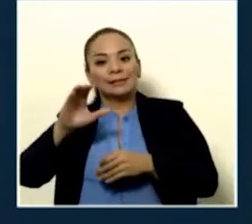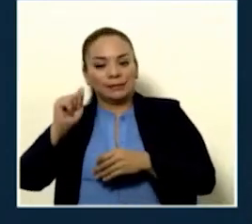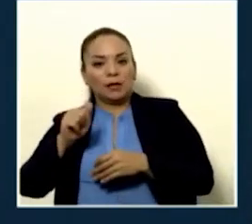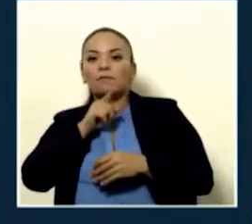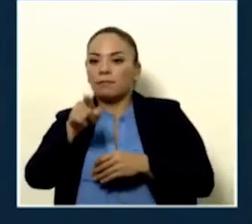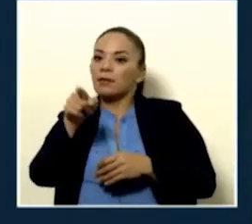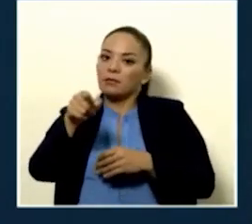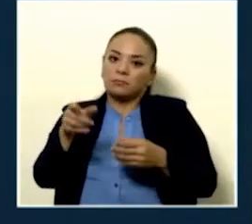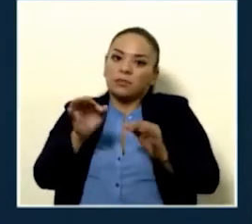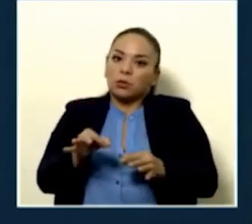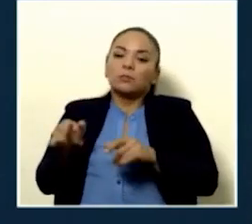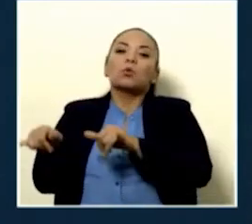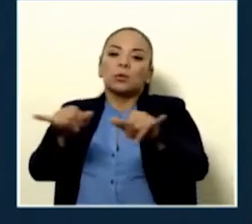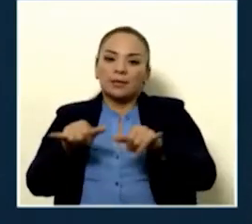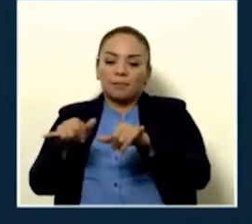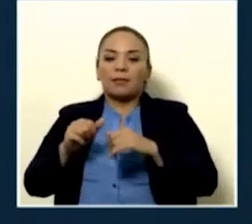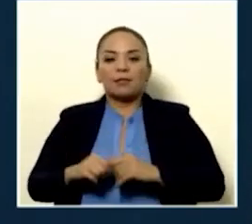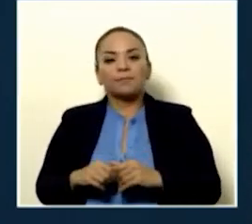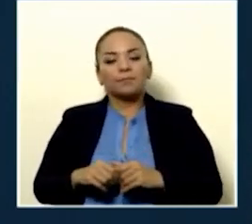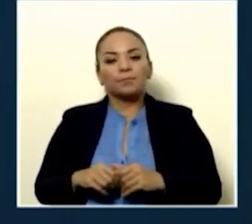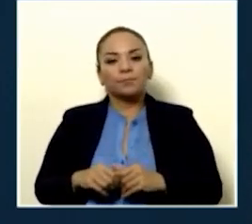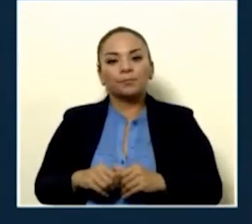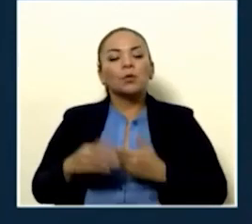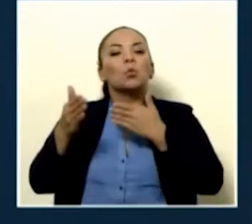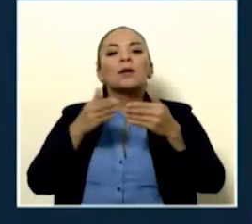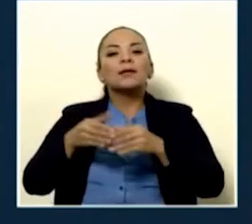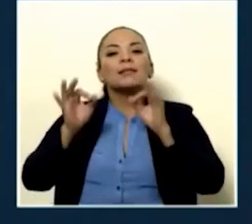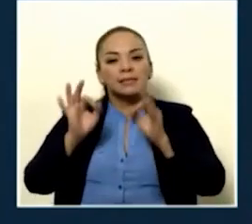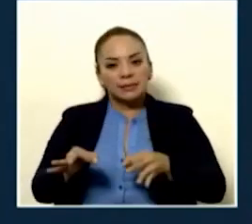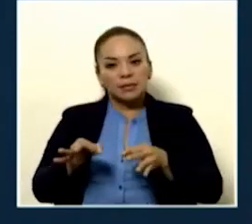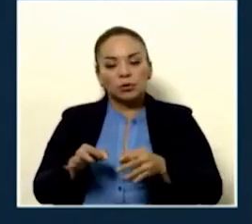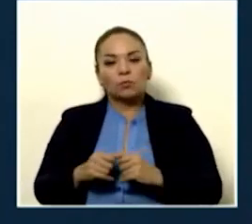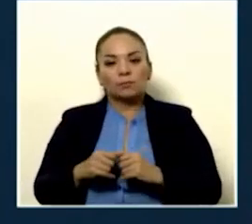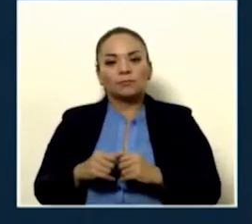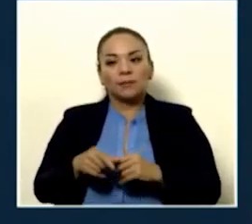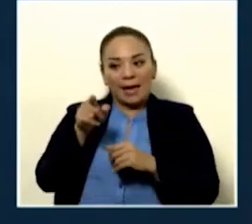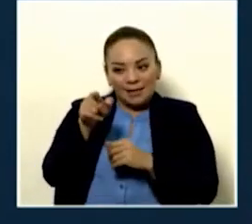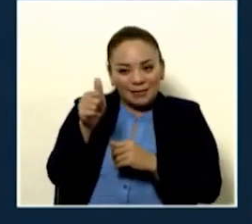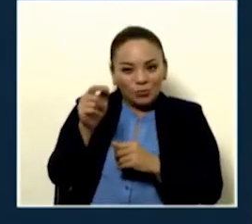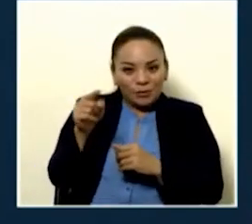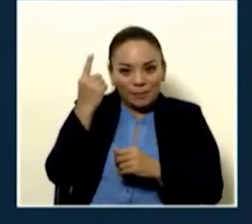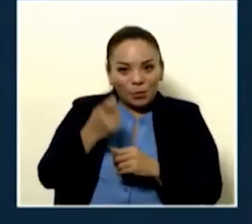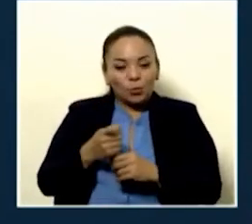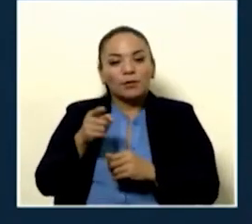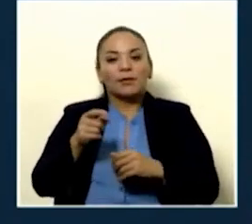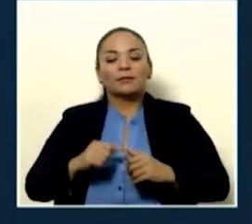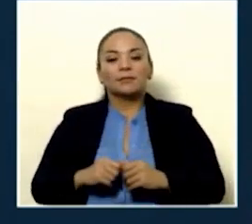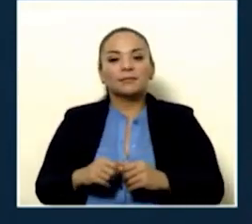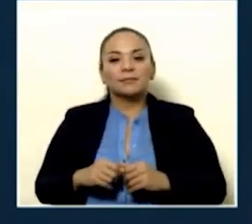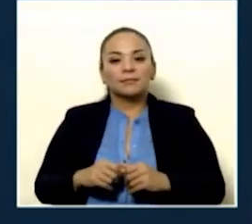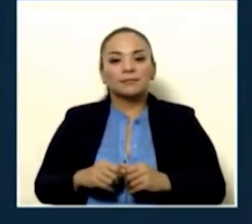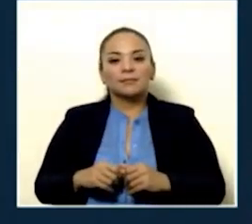son por unanimidad y entonces cualquier decisión, incluyendo esta que usted pregunta, vamos